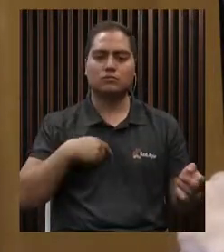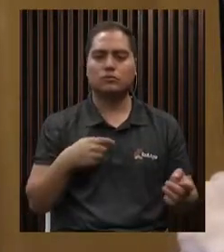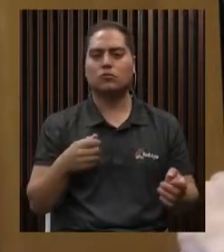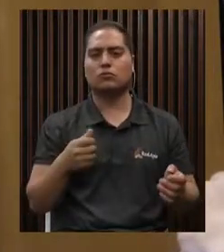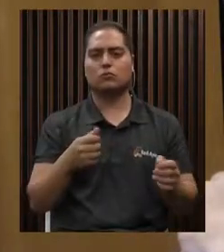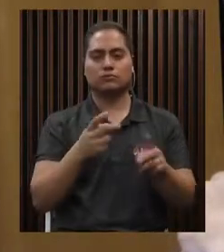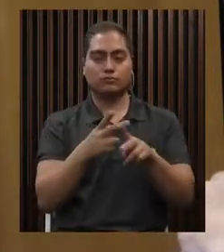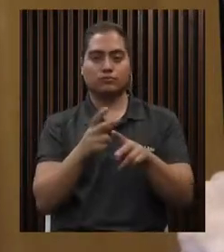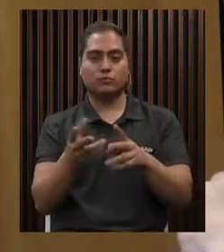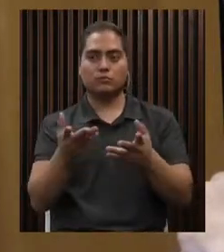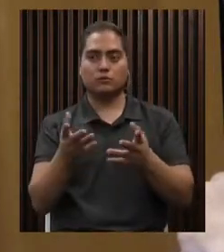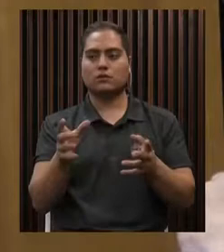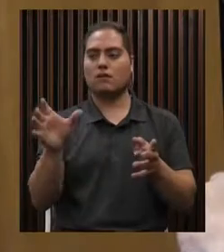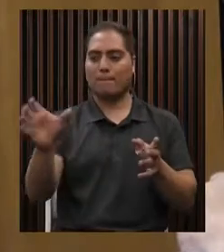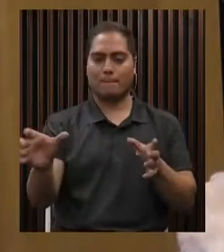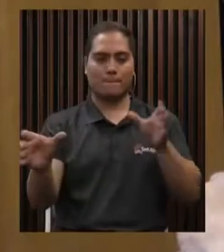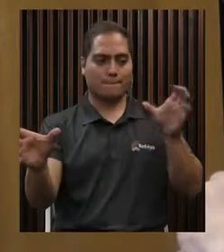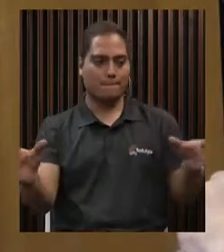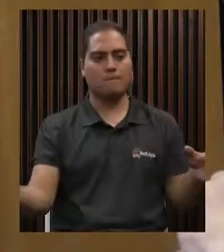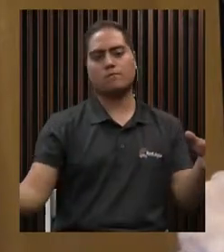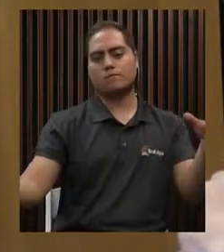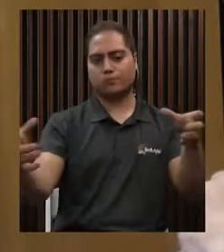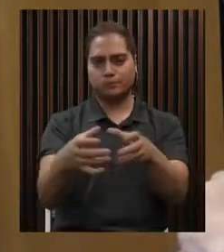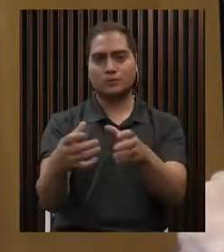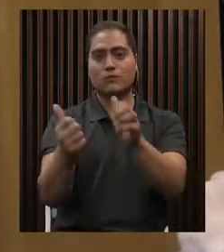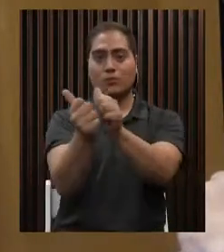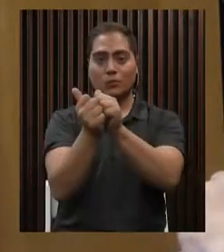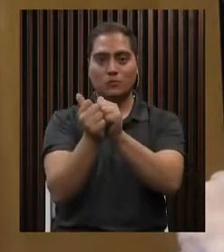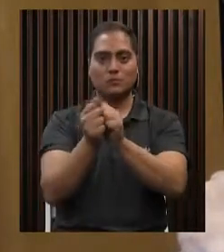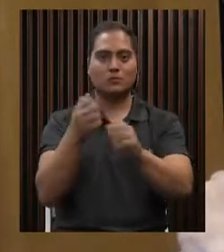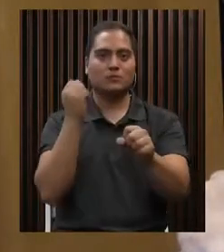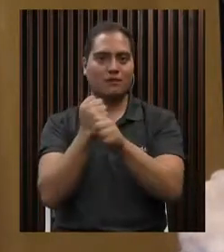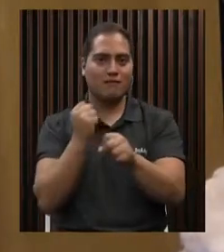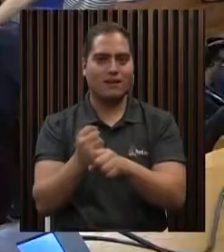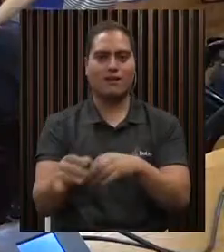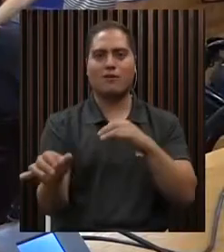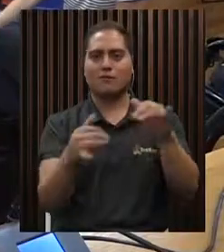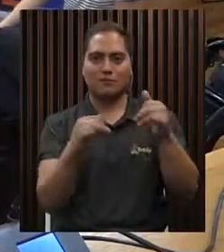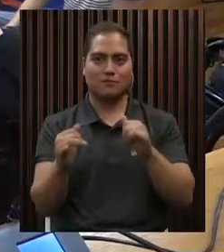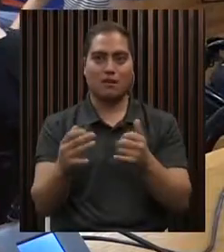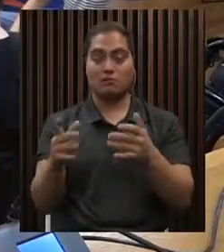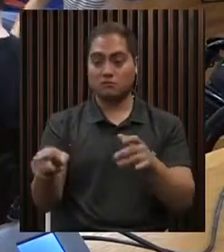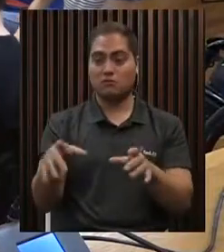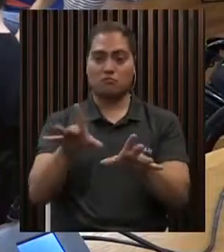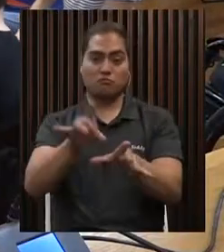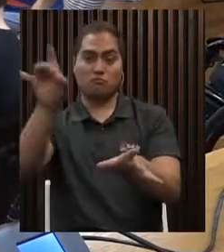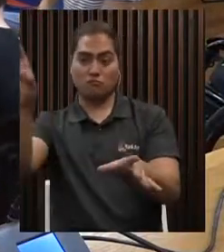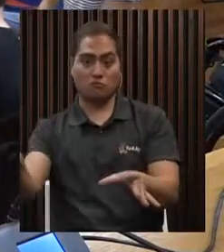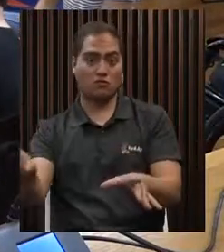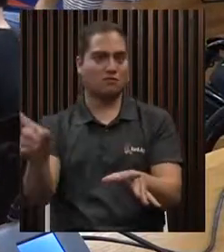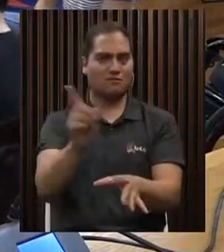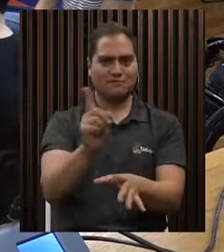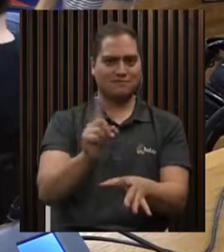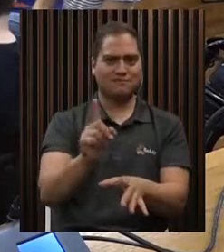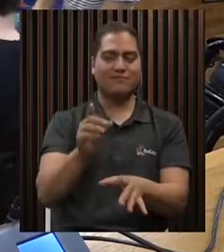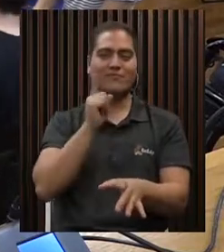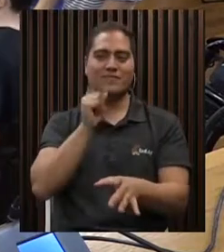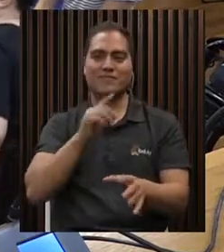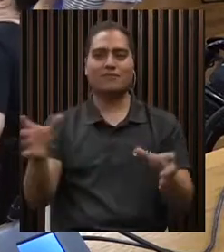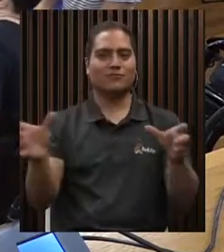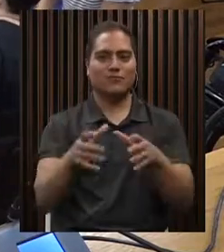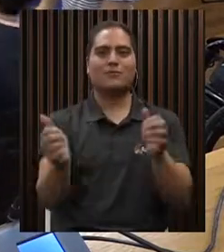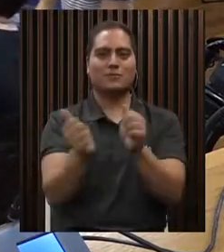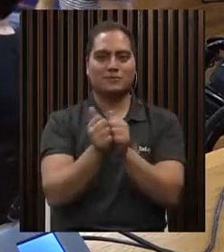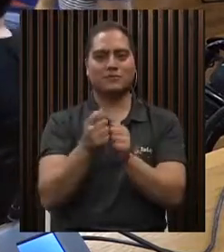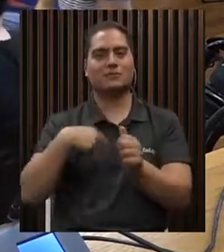que estén juntos, que trabajen juntos, que jueguen juntos en lugar de excluirlos y tener a lo mejor ese tipo de temor donde pensamos